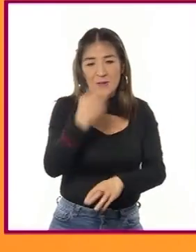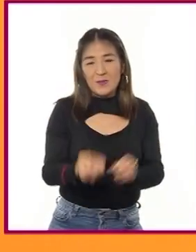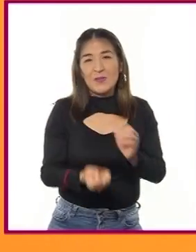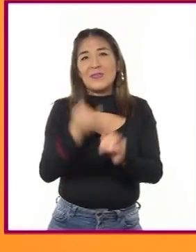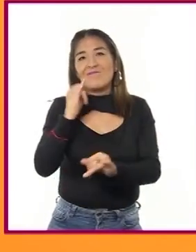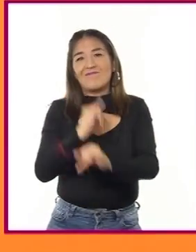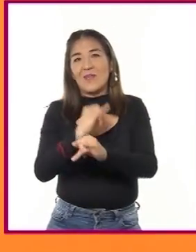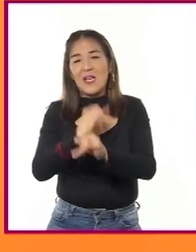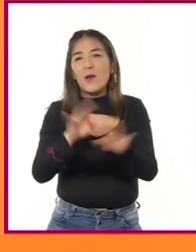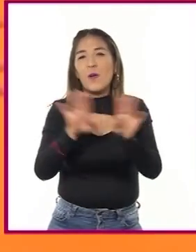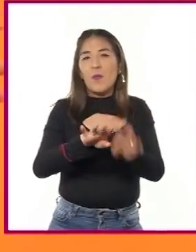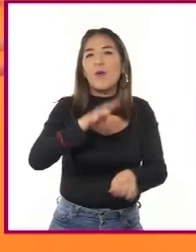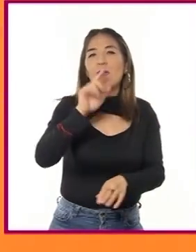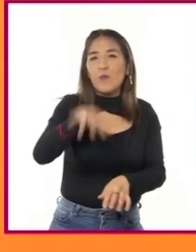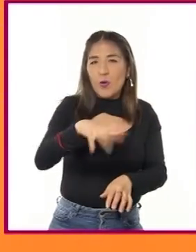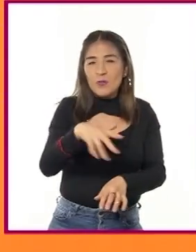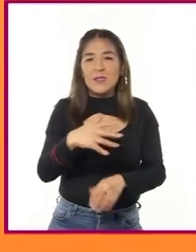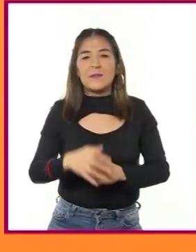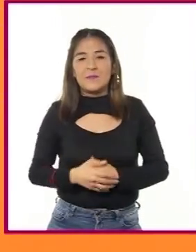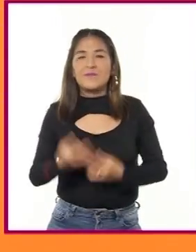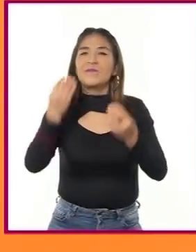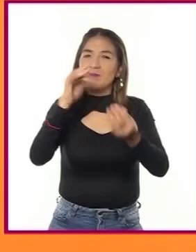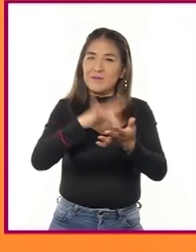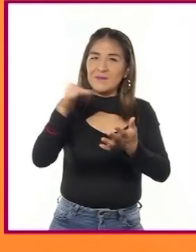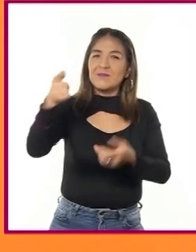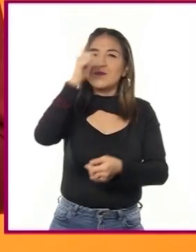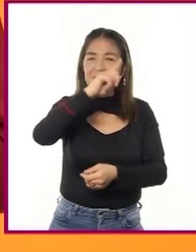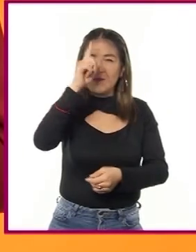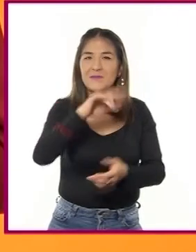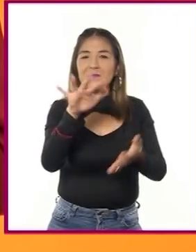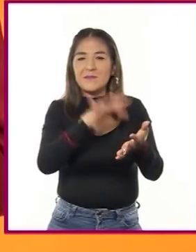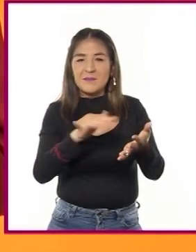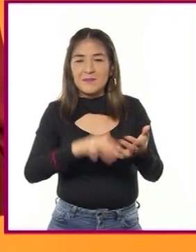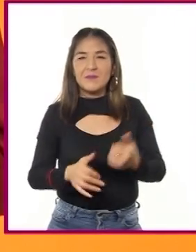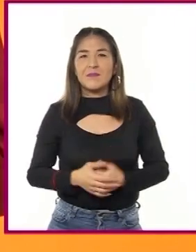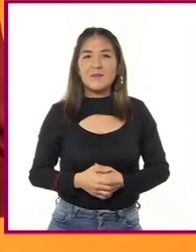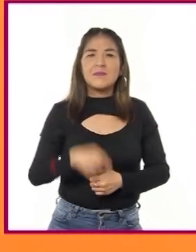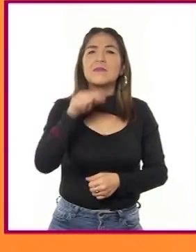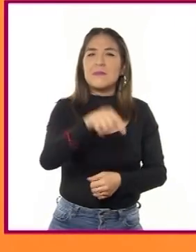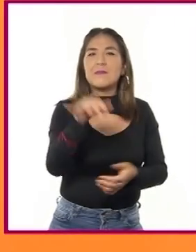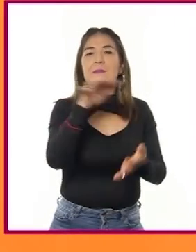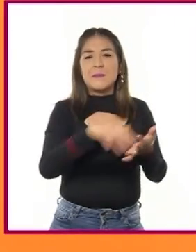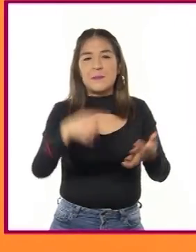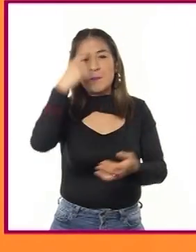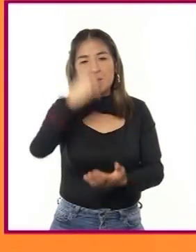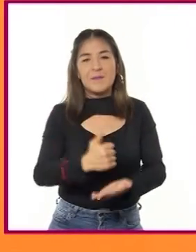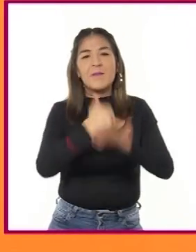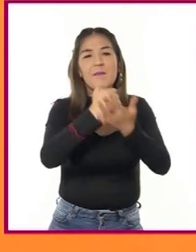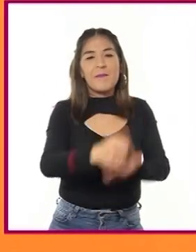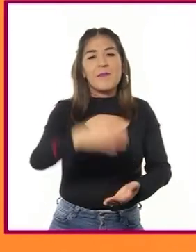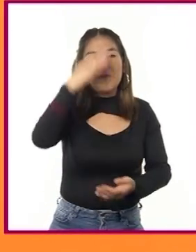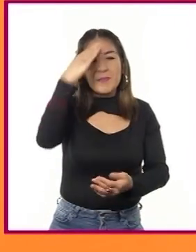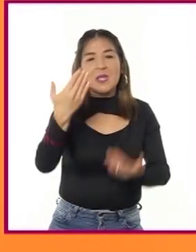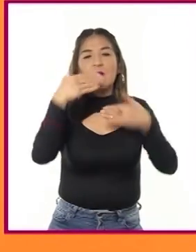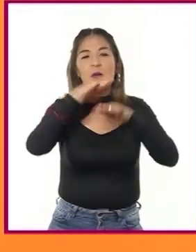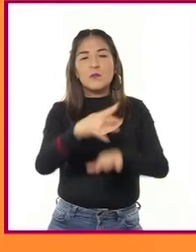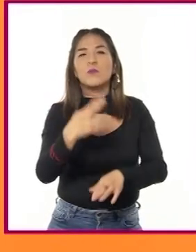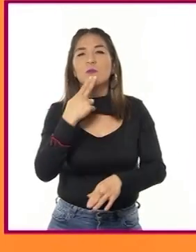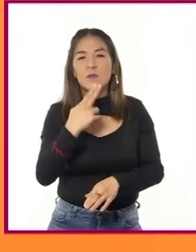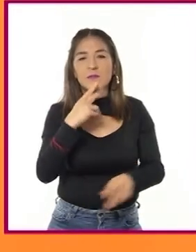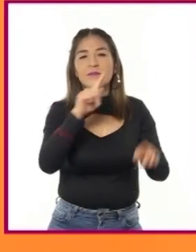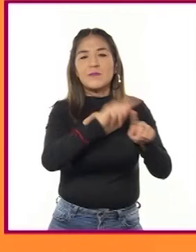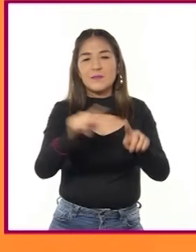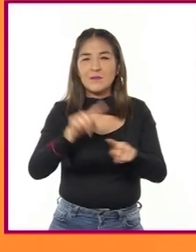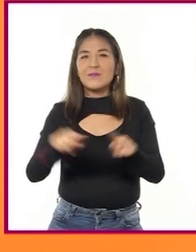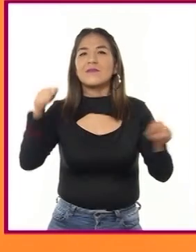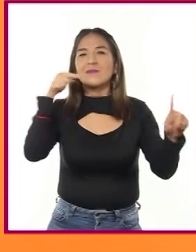Internet. Gracias por esta recomendación, Roberto. Es una lectura que nos pone a reflexionar sobre el uso de las